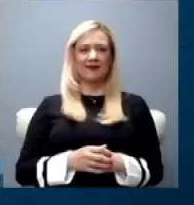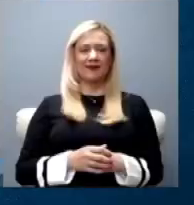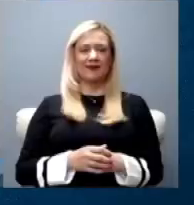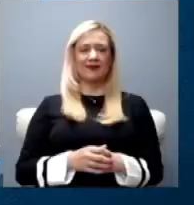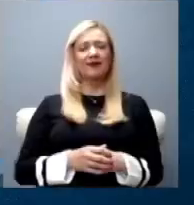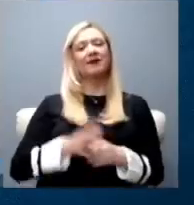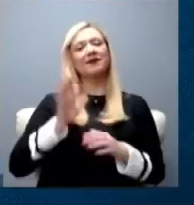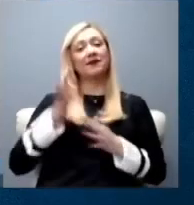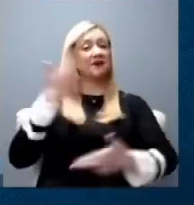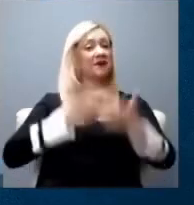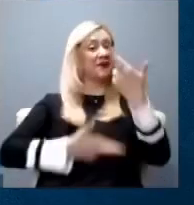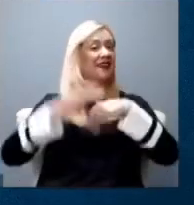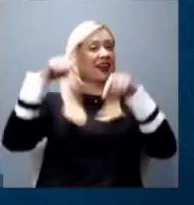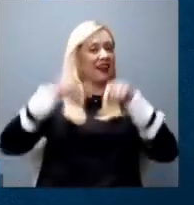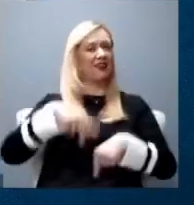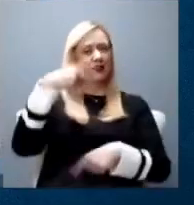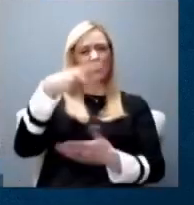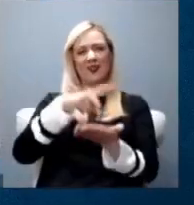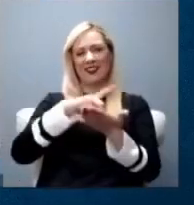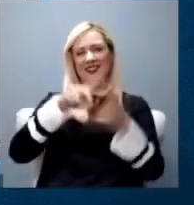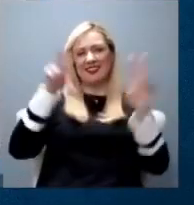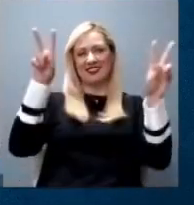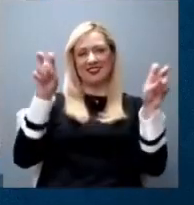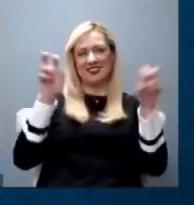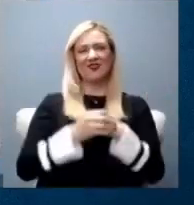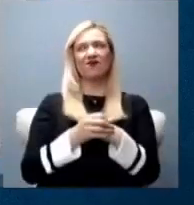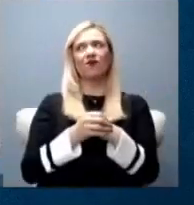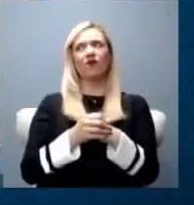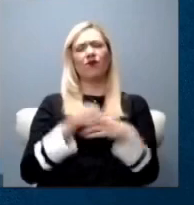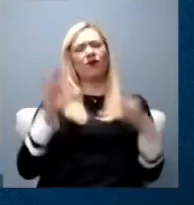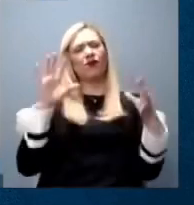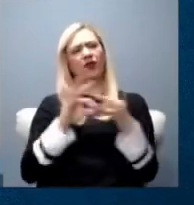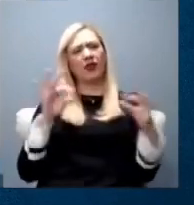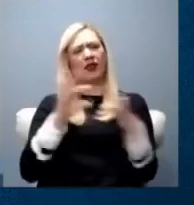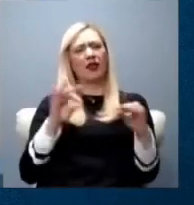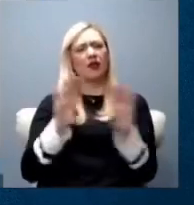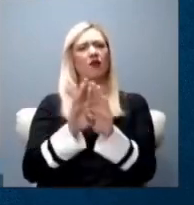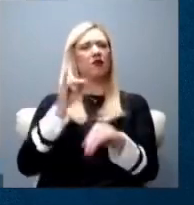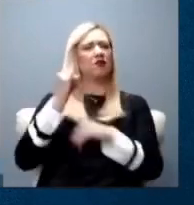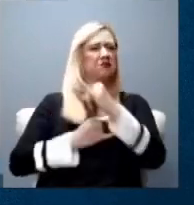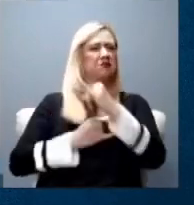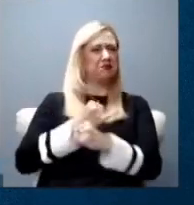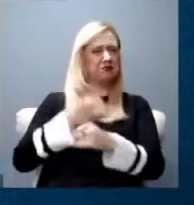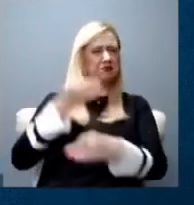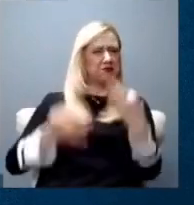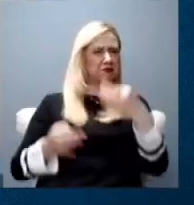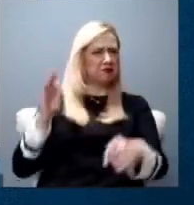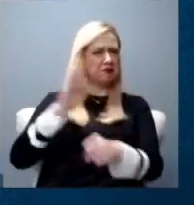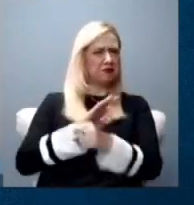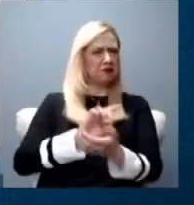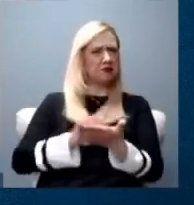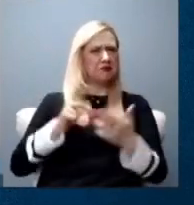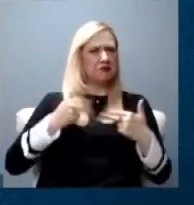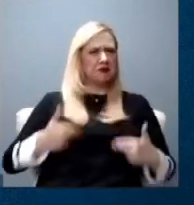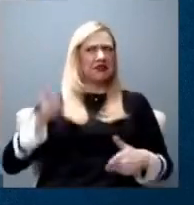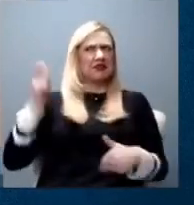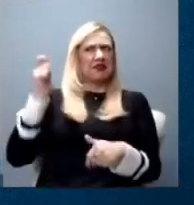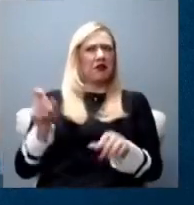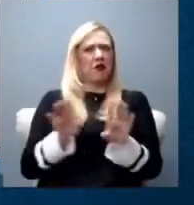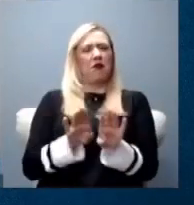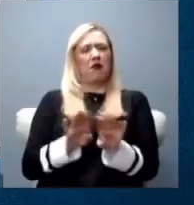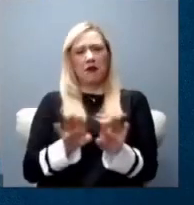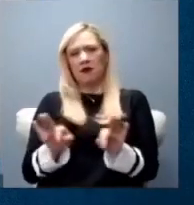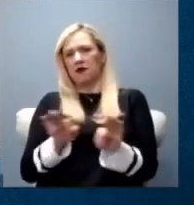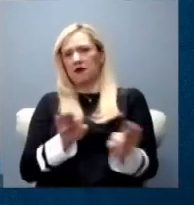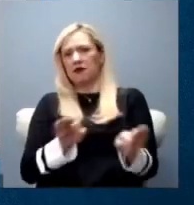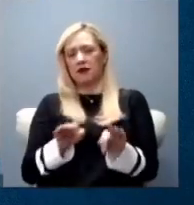Estamos de regreso en su programa Tus Derechos. Estamos platicando sobre el papel de los tribunales internacionales en la protección de derechos humanos. En el caso de México o de